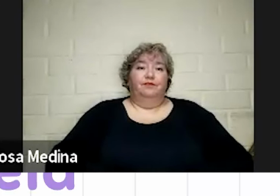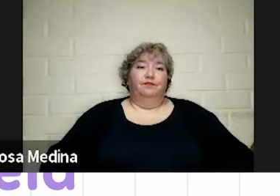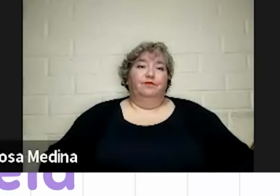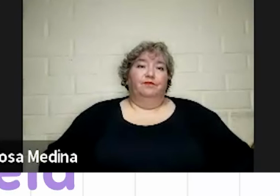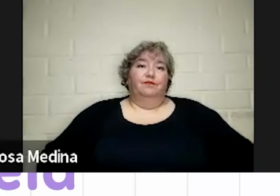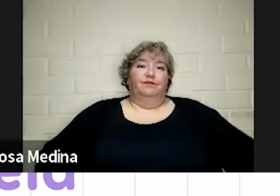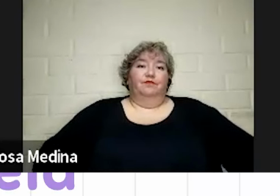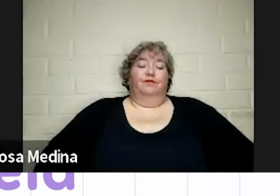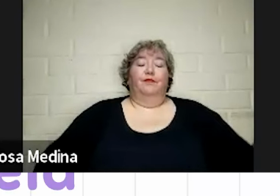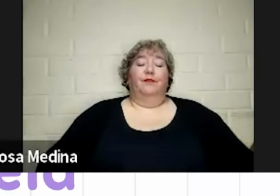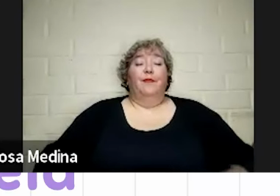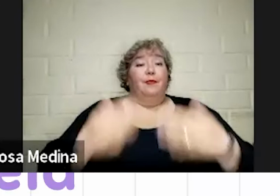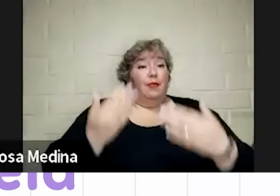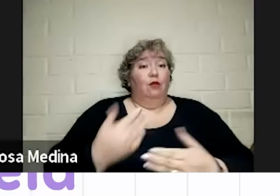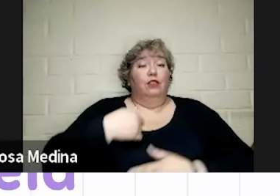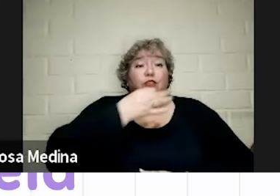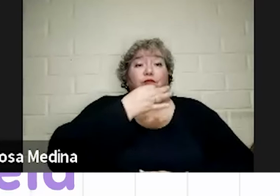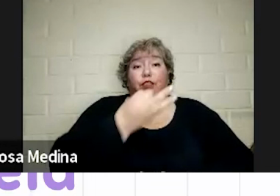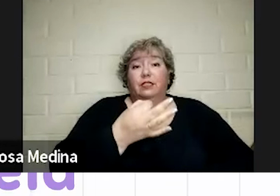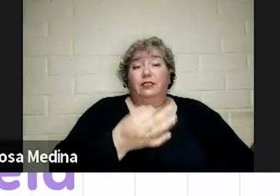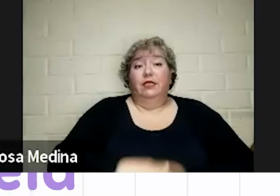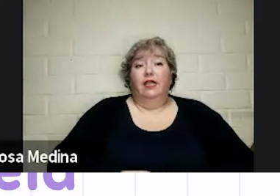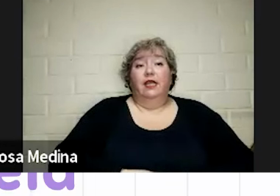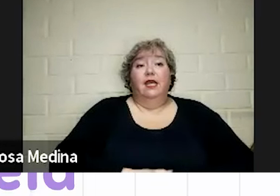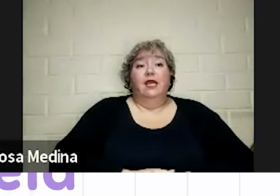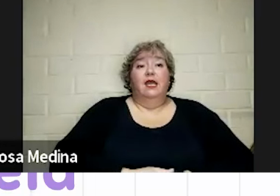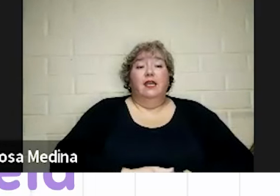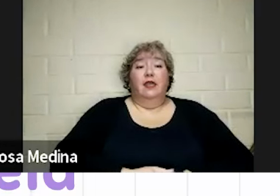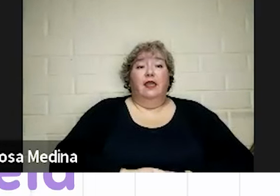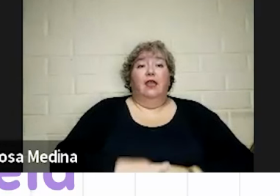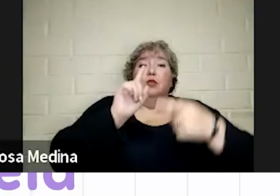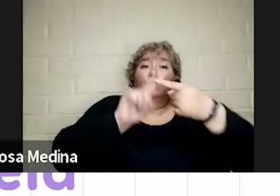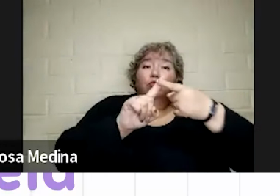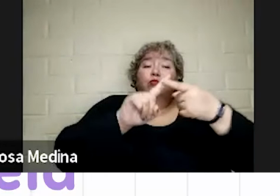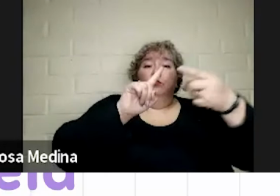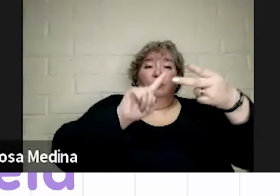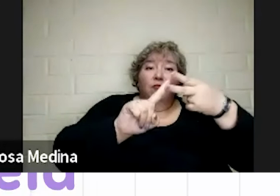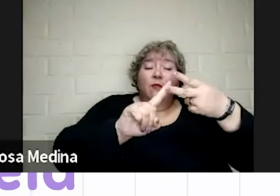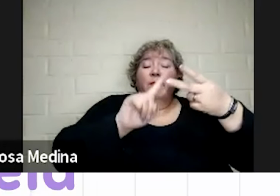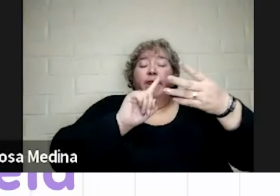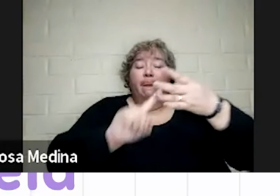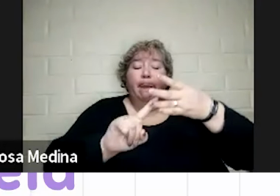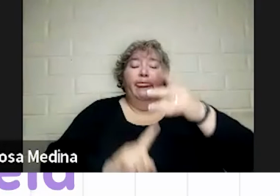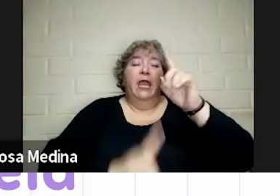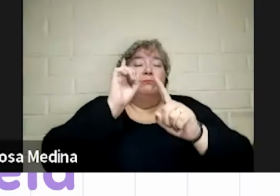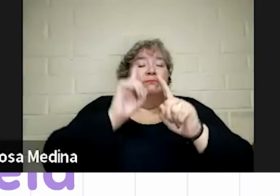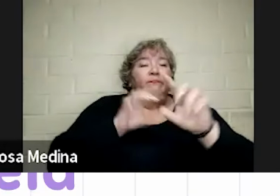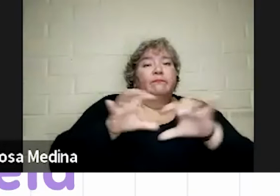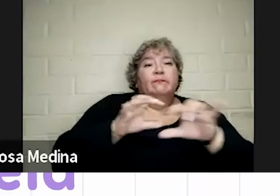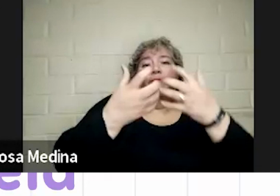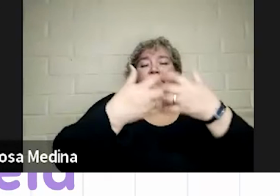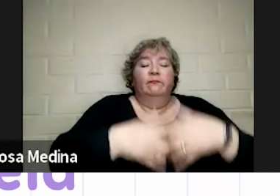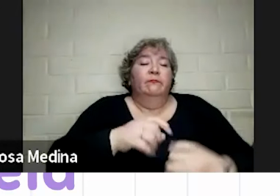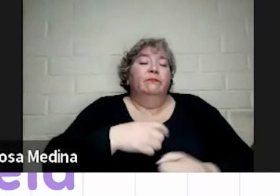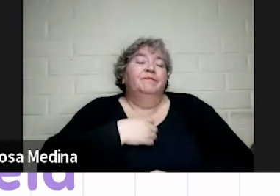Ahora les voy a comentar un poquitito componente por componente, tanto de algunos de estos elementos básicos de funciones ejecutivas,